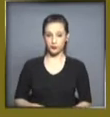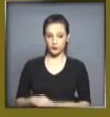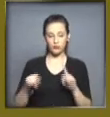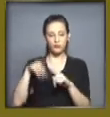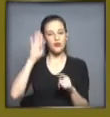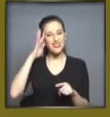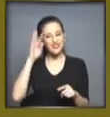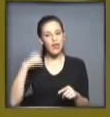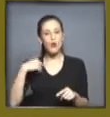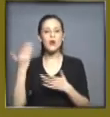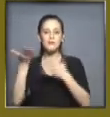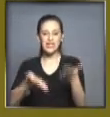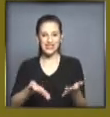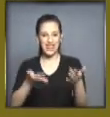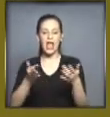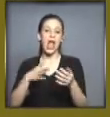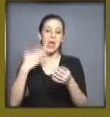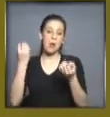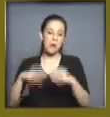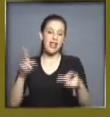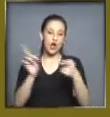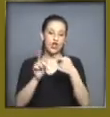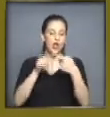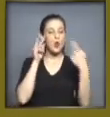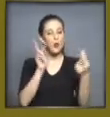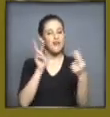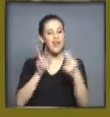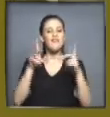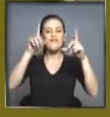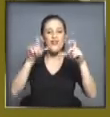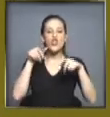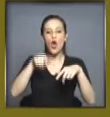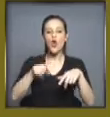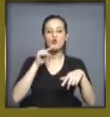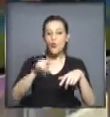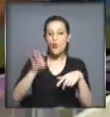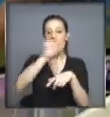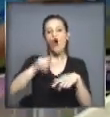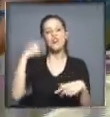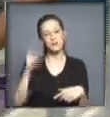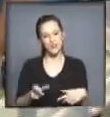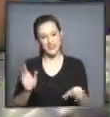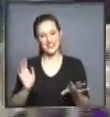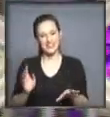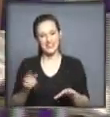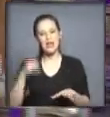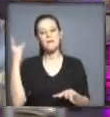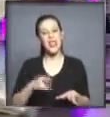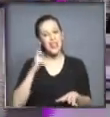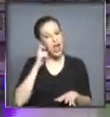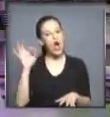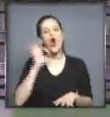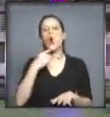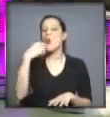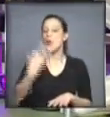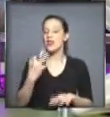Facebook y nos empezamos a ver. ¿Y la foto del Facebook era usted o era otra persona? Era usted. Muy ¿Y bien. Le metiste con la edad o siempre le quita la verdad? Muy